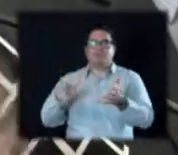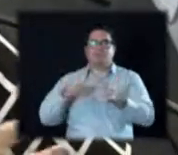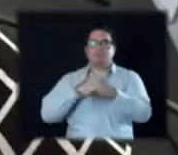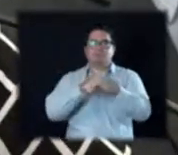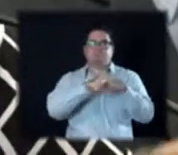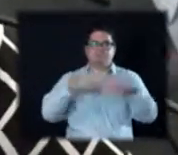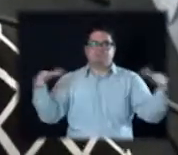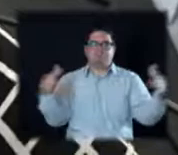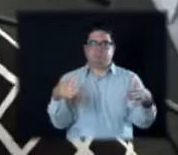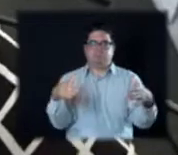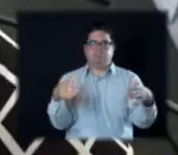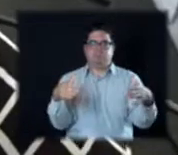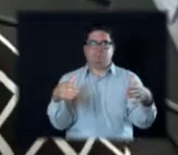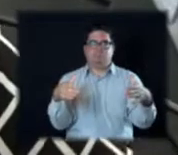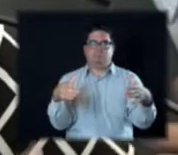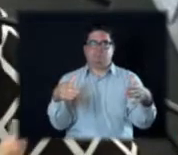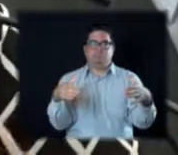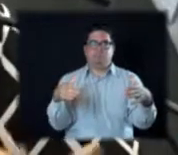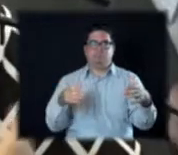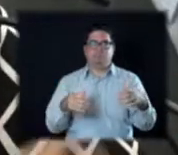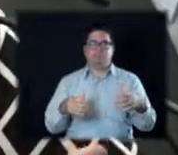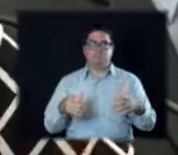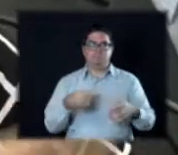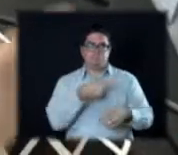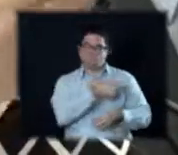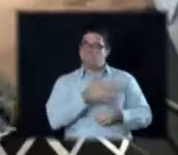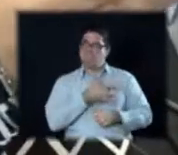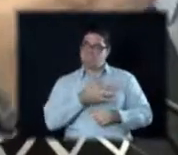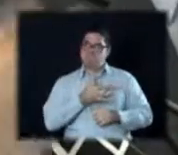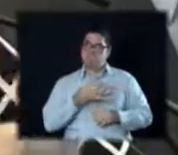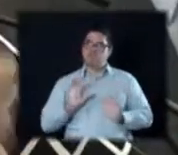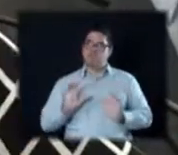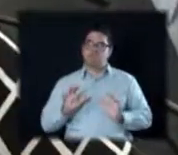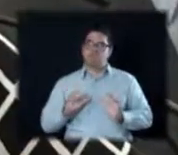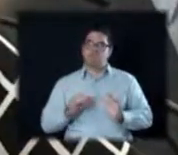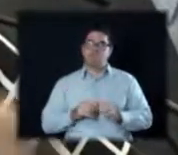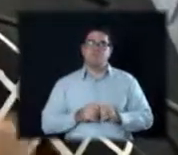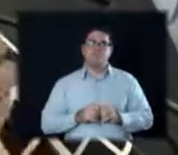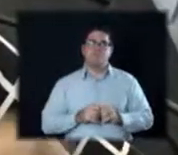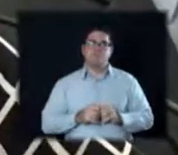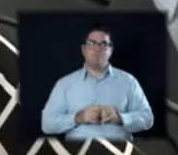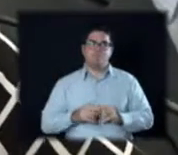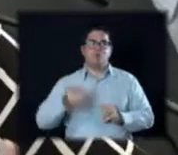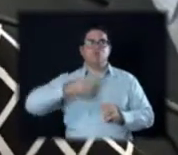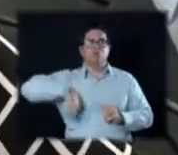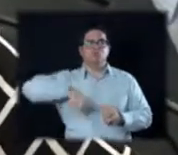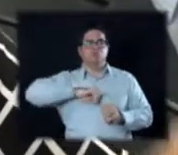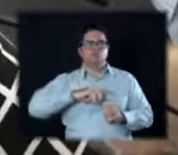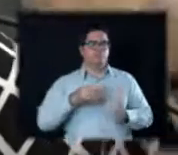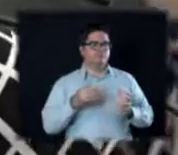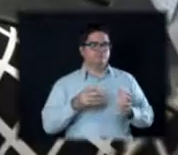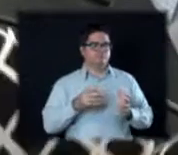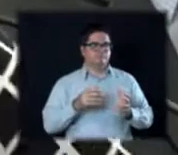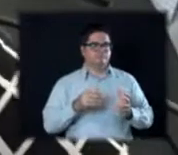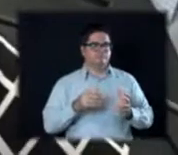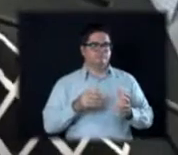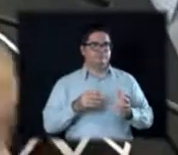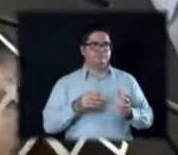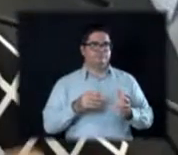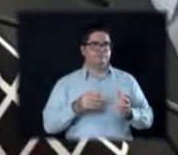ustedes han encontrado la manera de buscar todos los recursos que tiene Puerto Rico y asegurarlos. Como usted dijo, hemos encontrado la manera